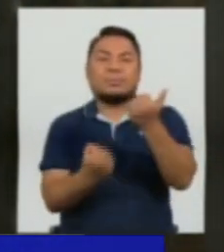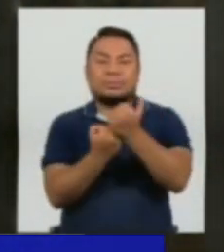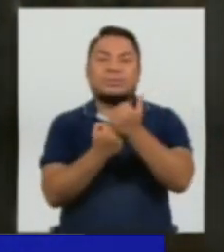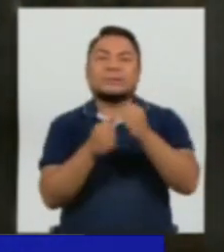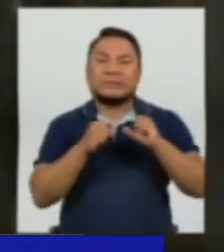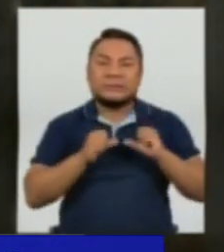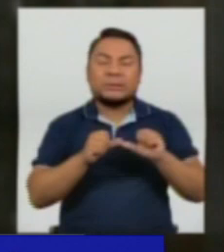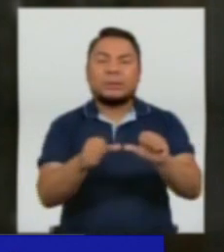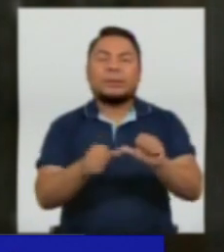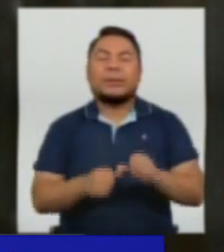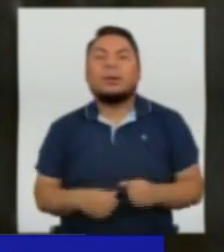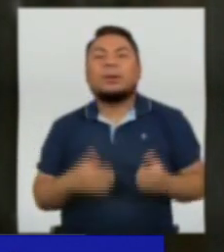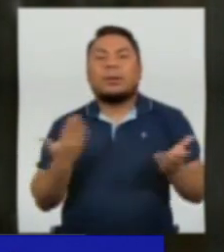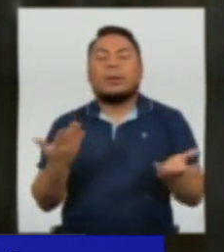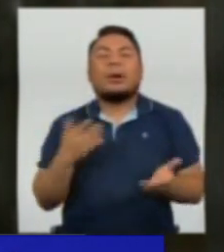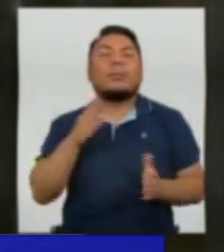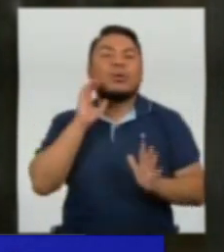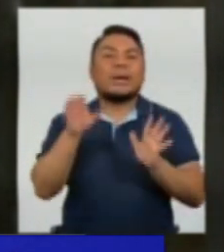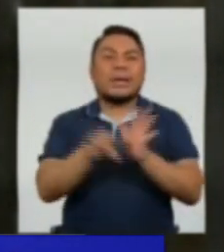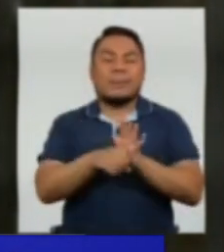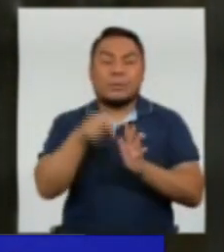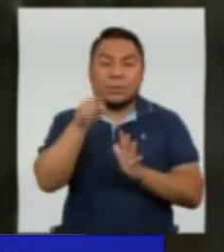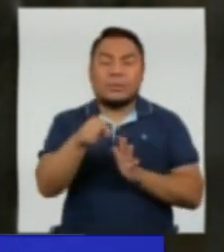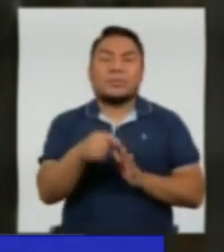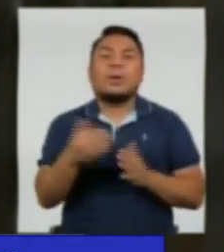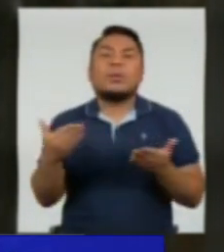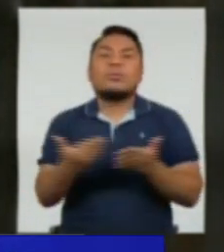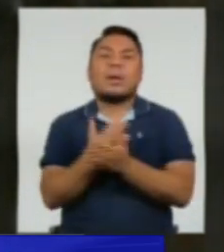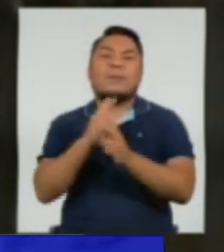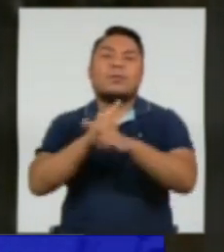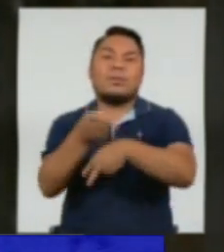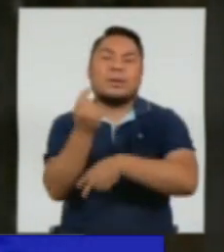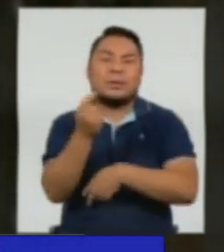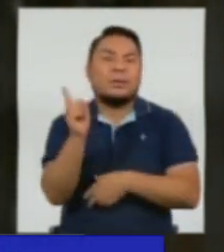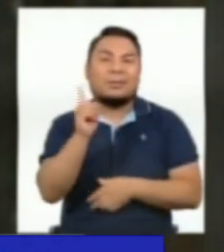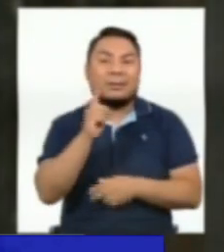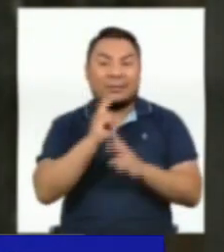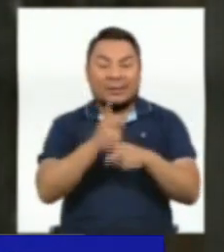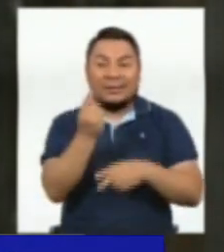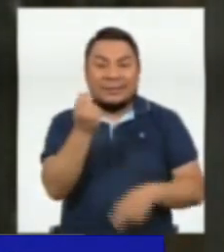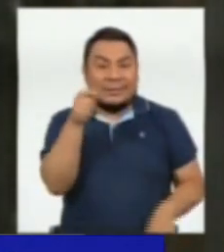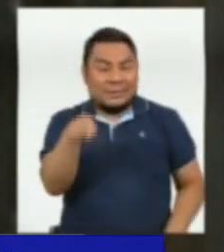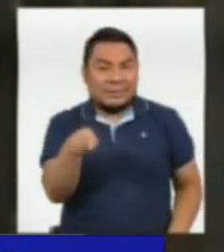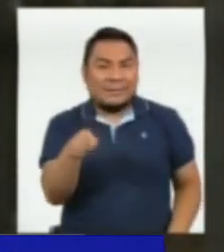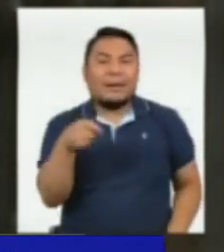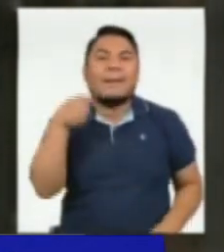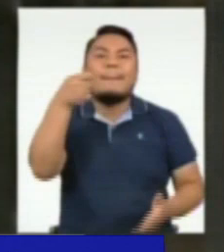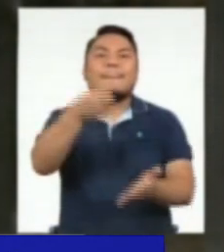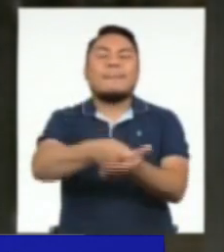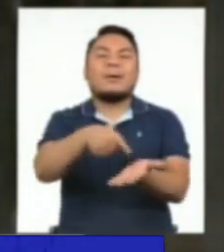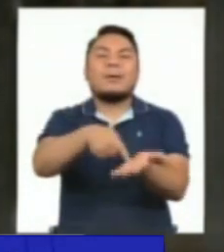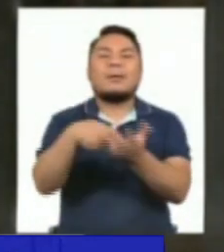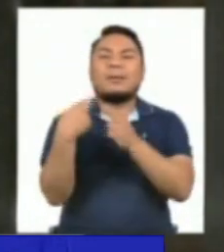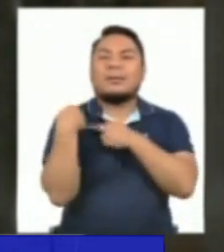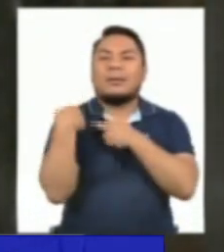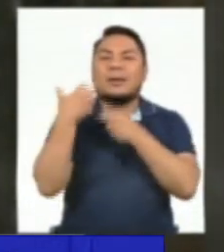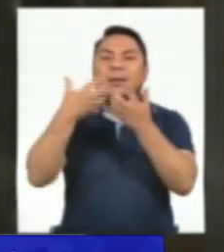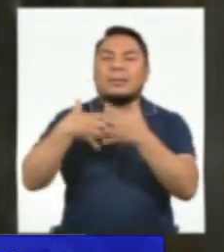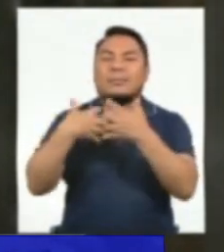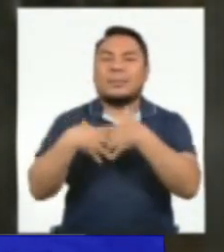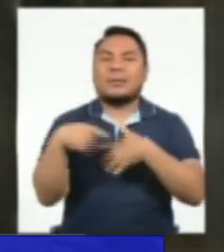condiciones, estos tienen que ser para nuevos créditos. No se va a permitir que con estos créditos se paguen obligaciones de